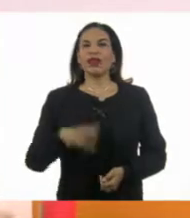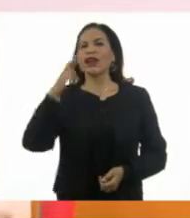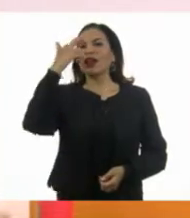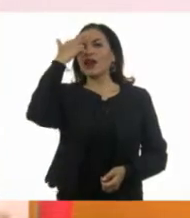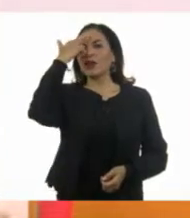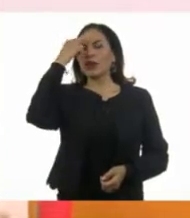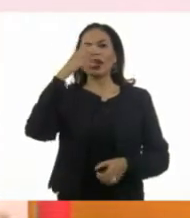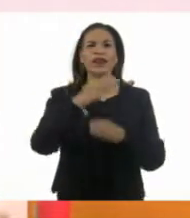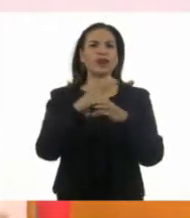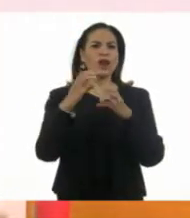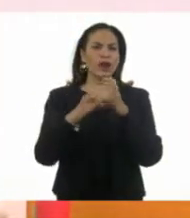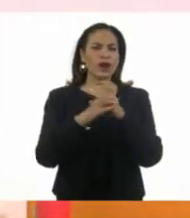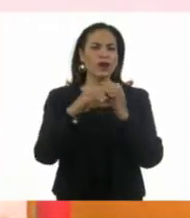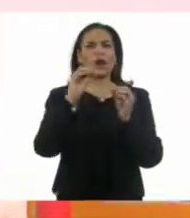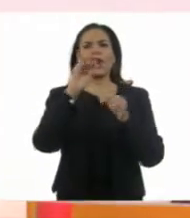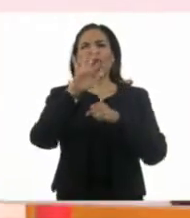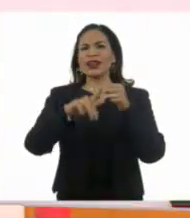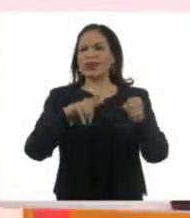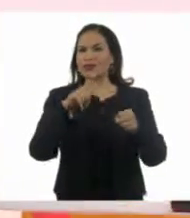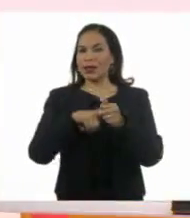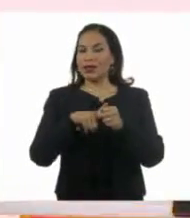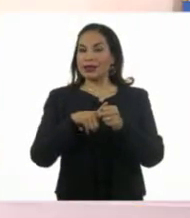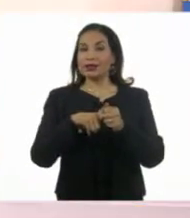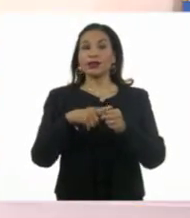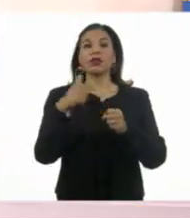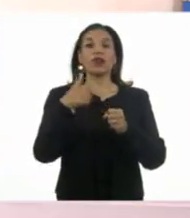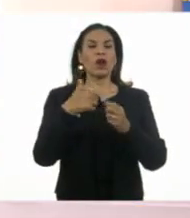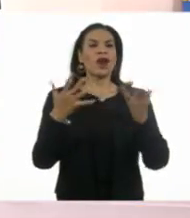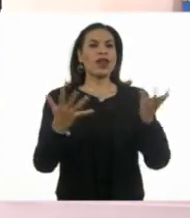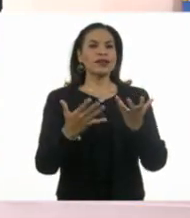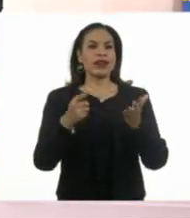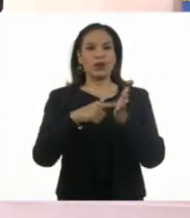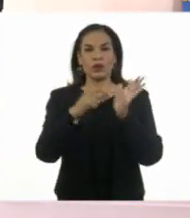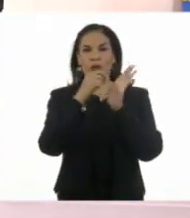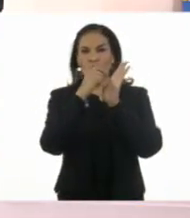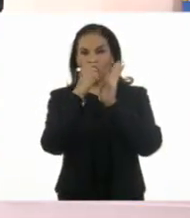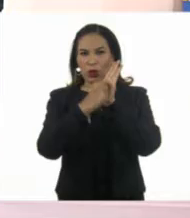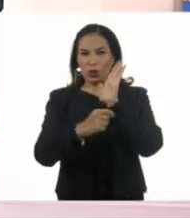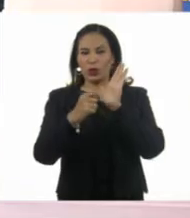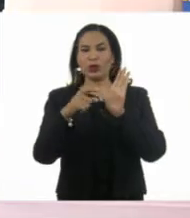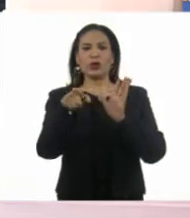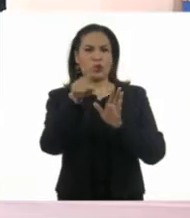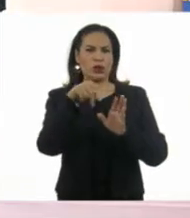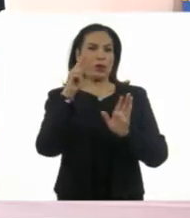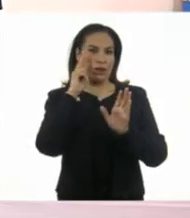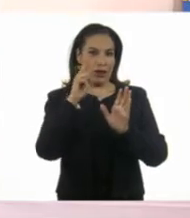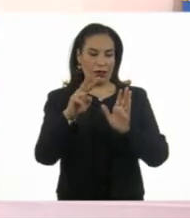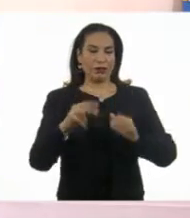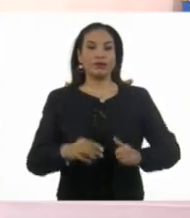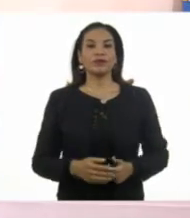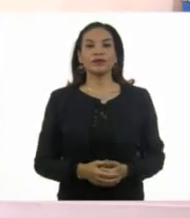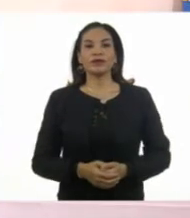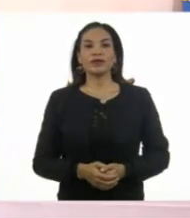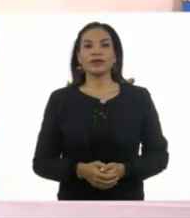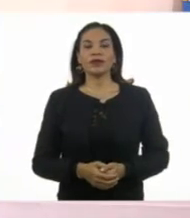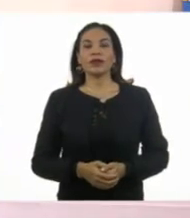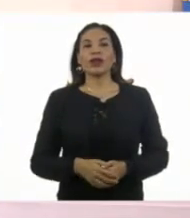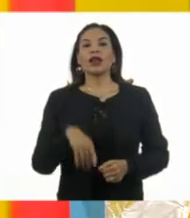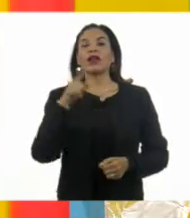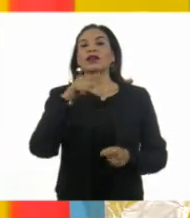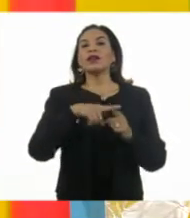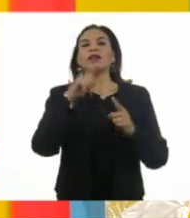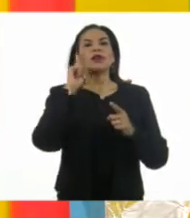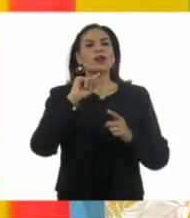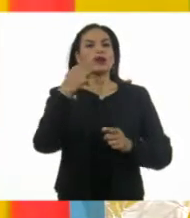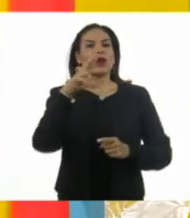Recuerden que son objetos o animales. Y yo lo voy a hacer con un plumín. Para que ustedes también lo vean. A ver. A ver, Rosario